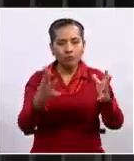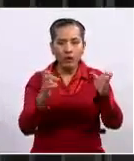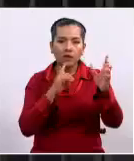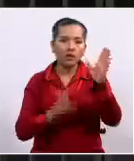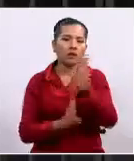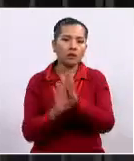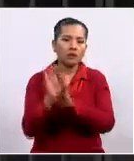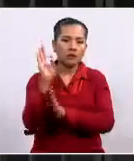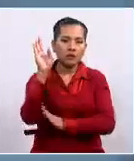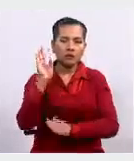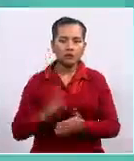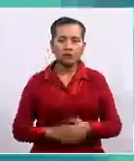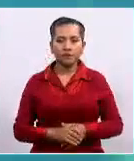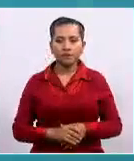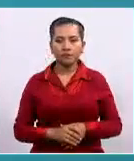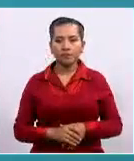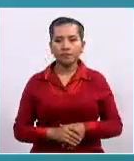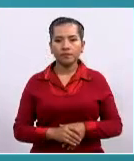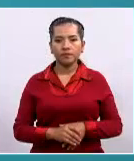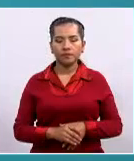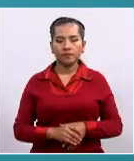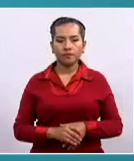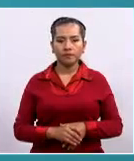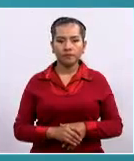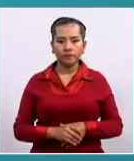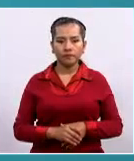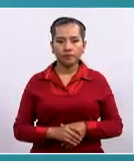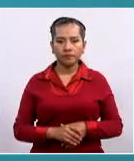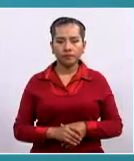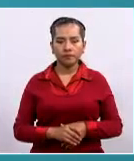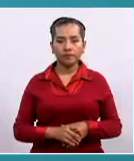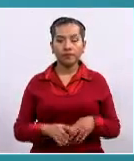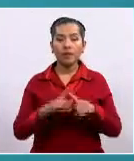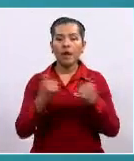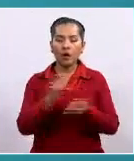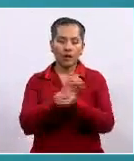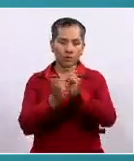Vamos a otras informaciones.